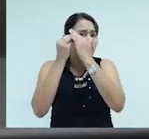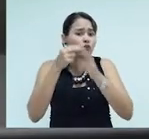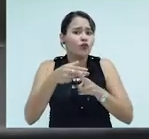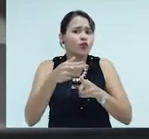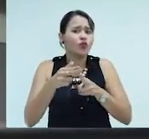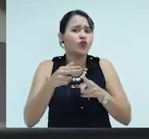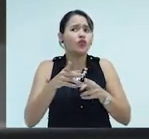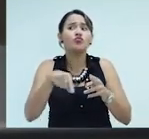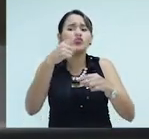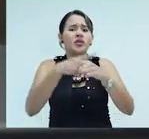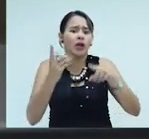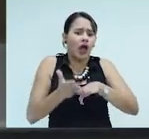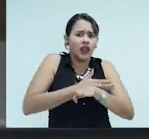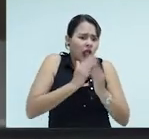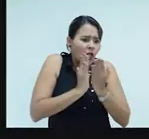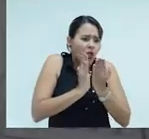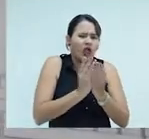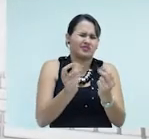o no.